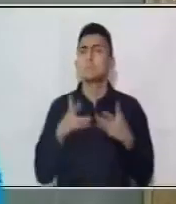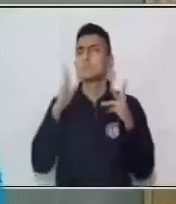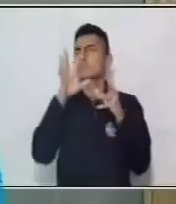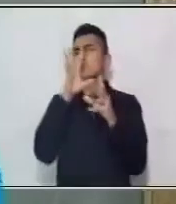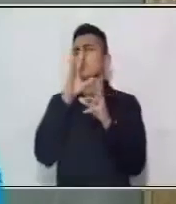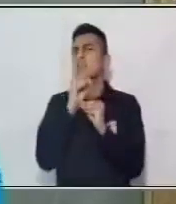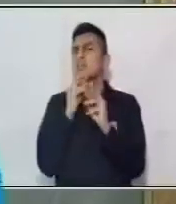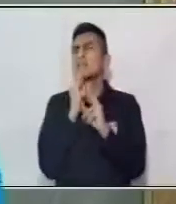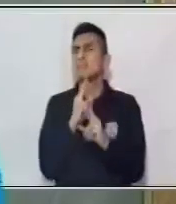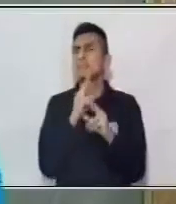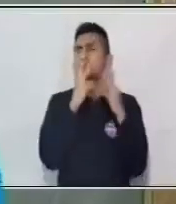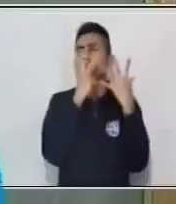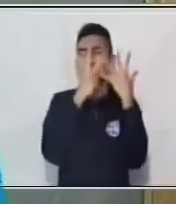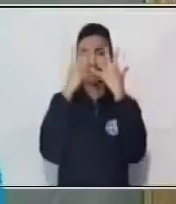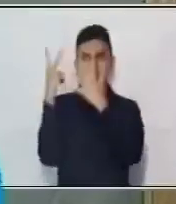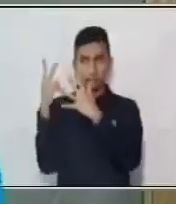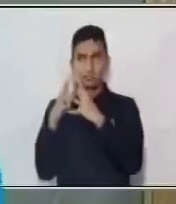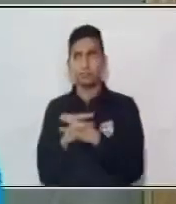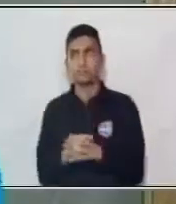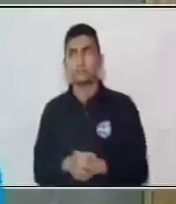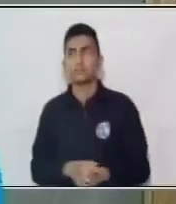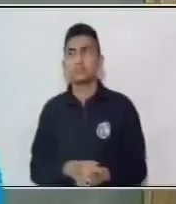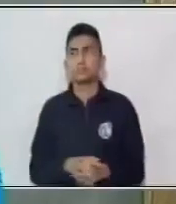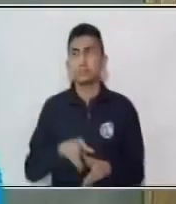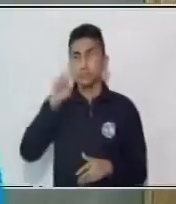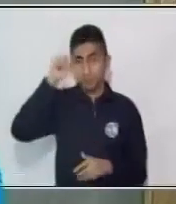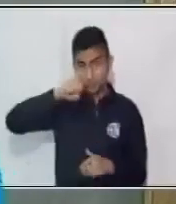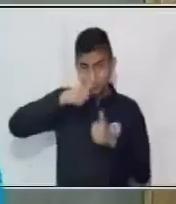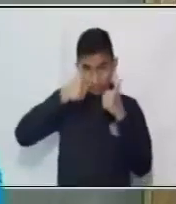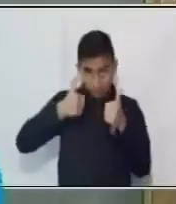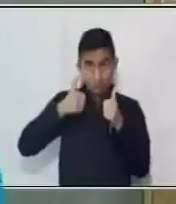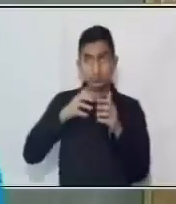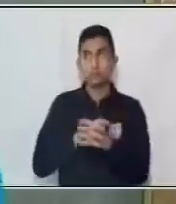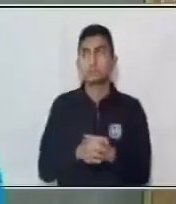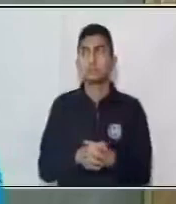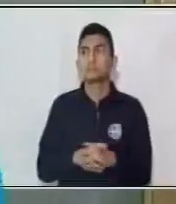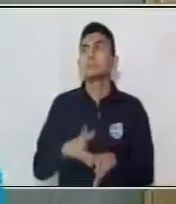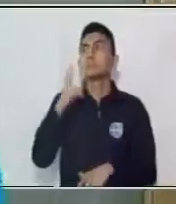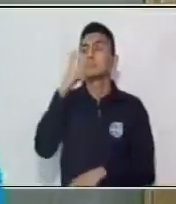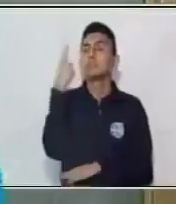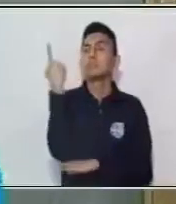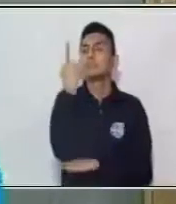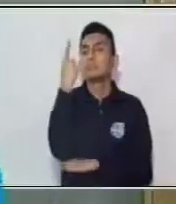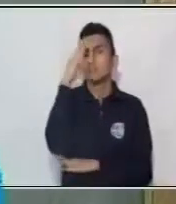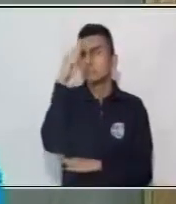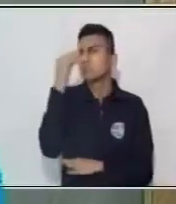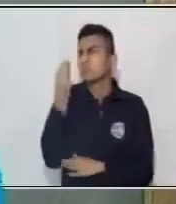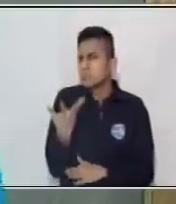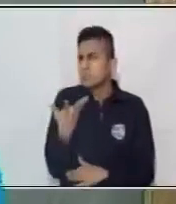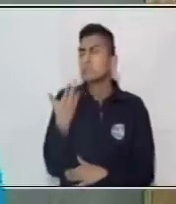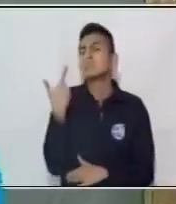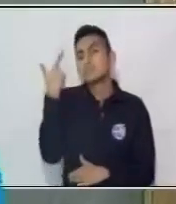igual a 77, ¿sí? Esto es importante porque